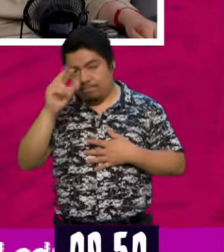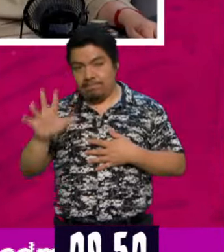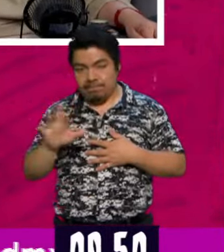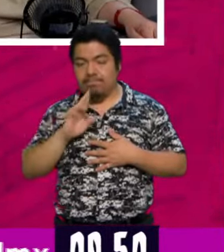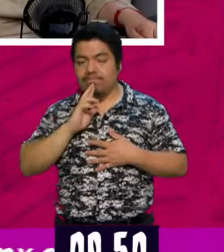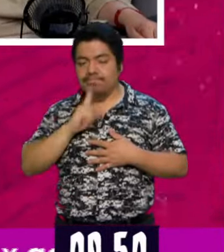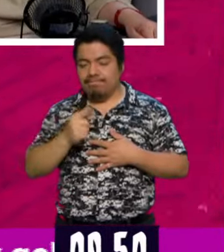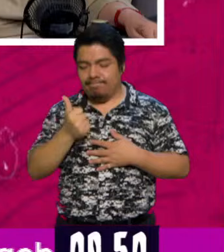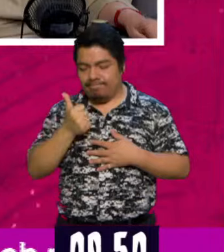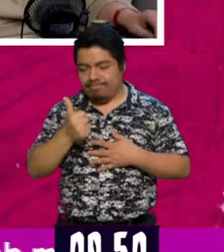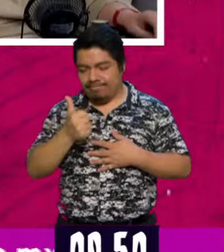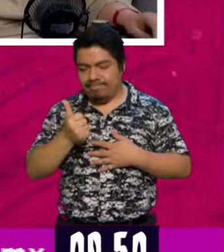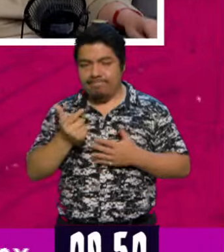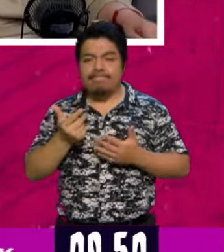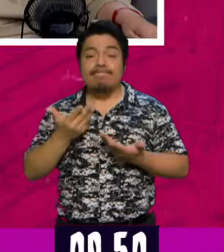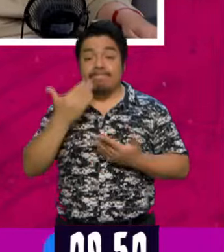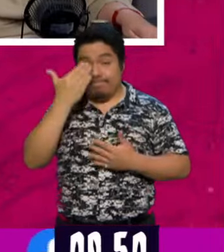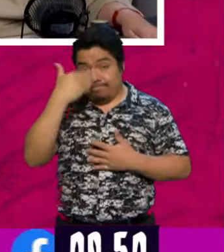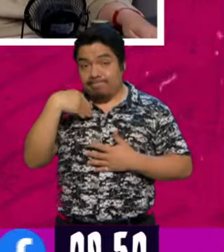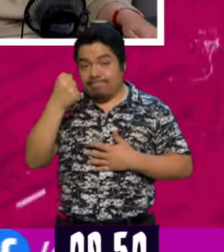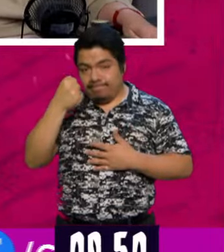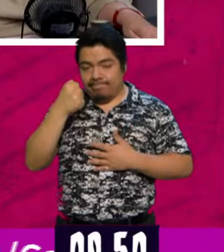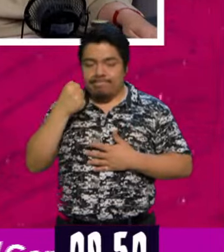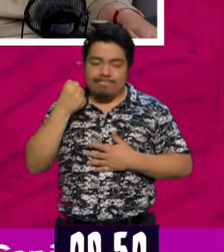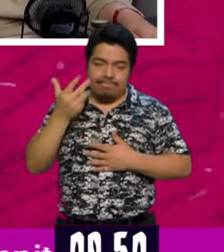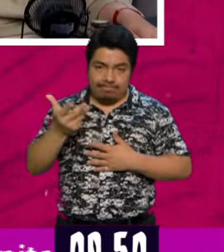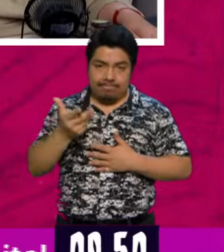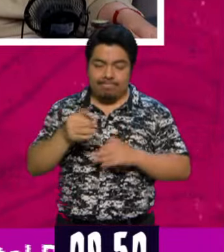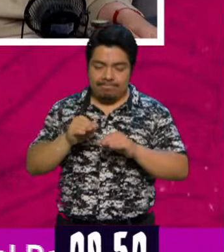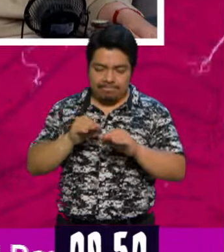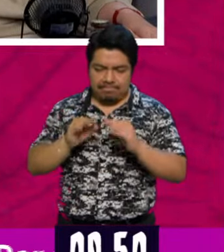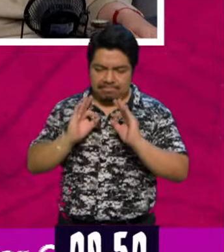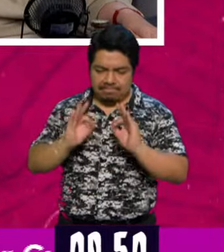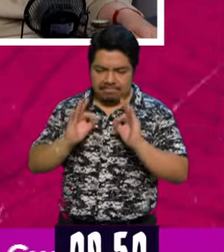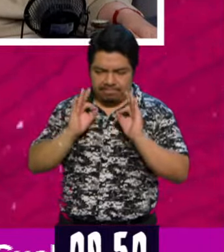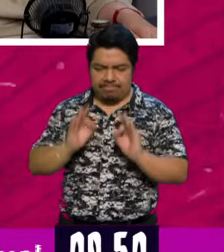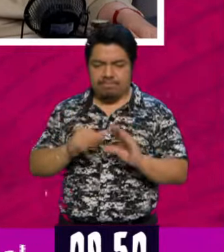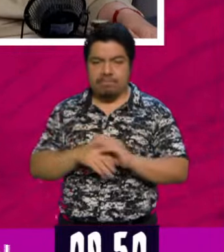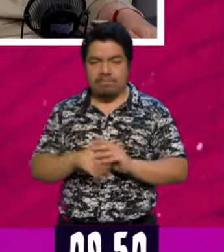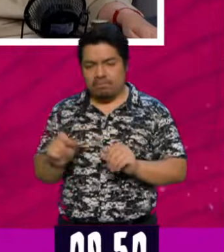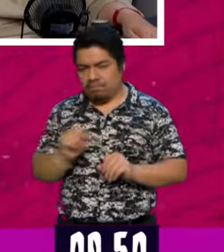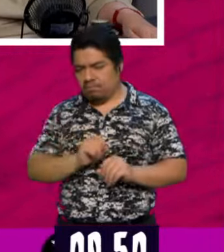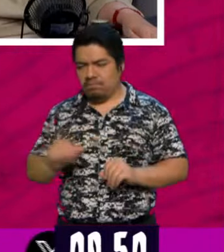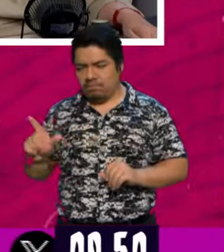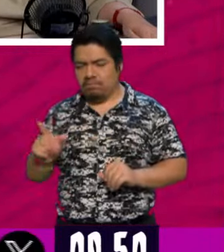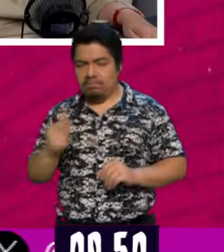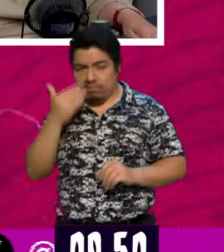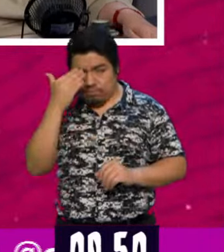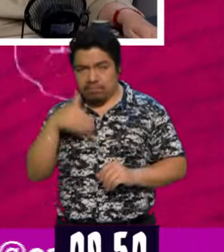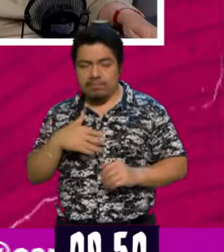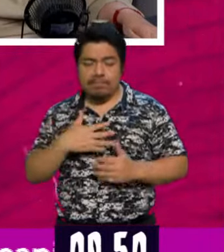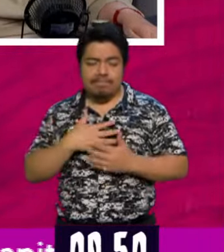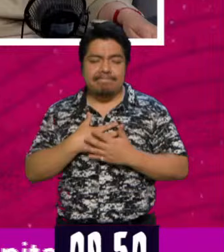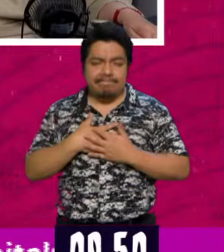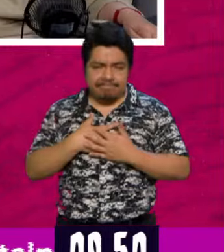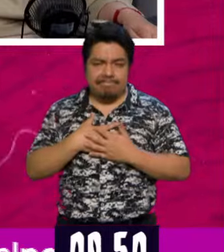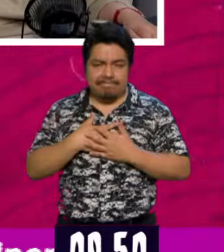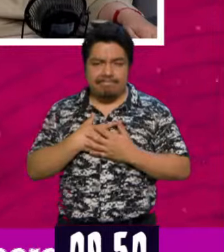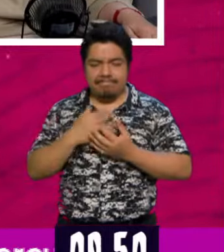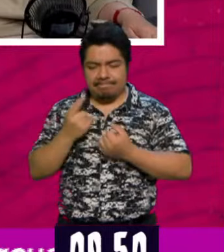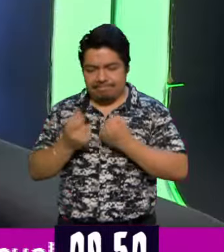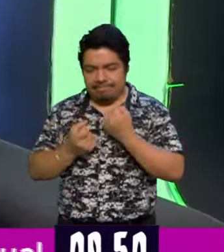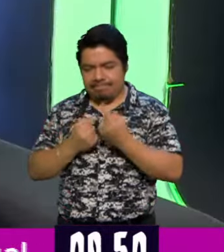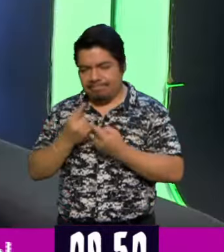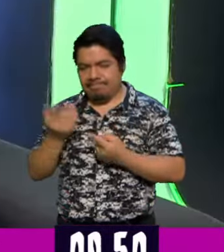Exactamente, puro talento, preparación, oficio. Yo estuve, pues, tuve ocasión de